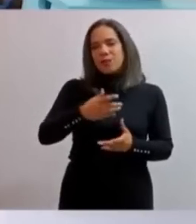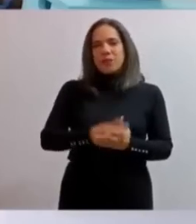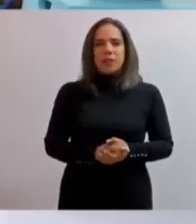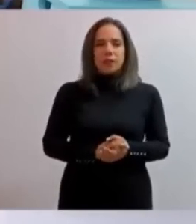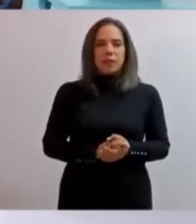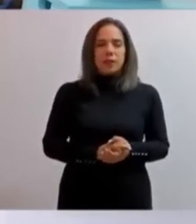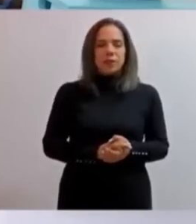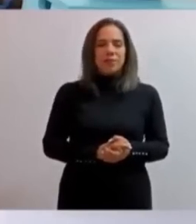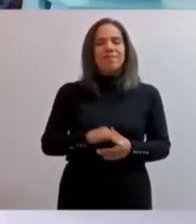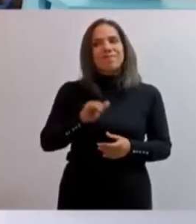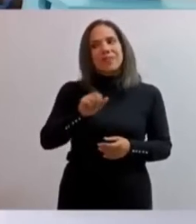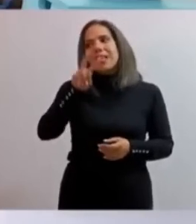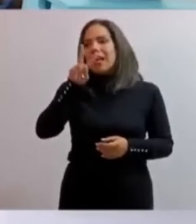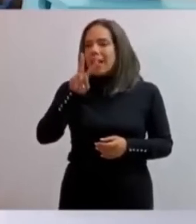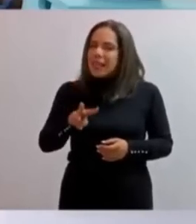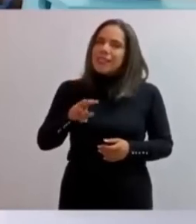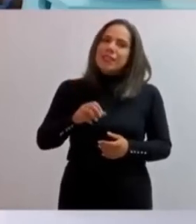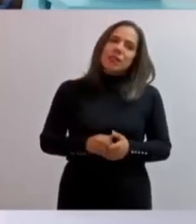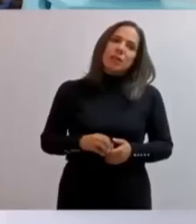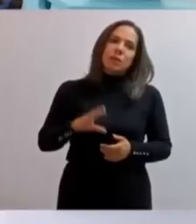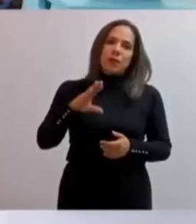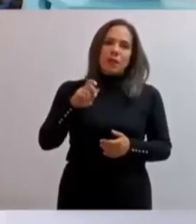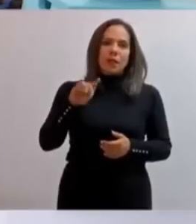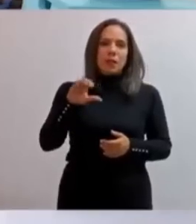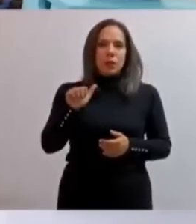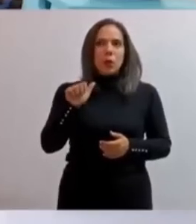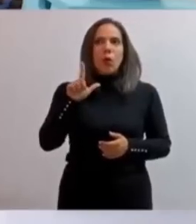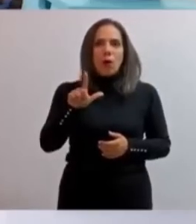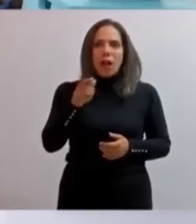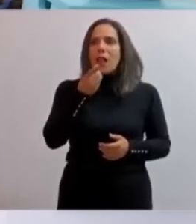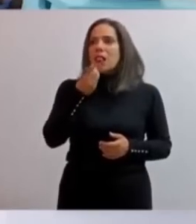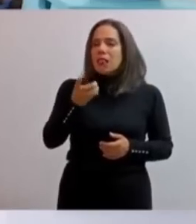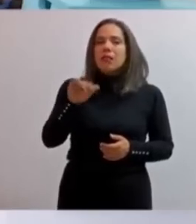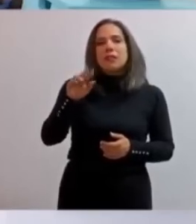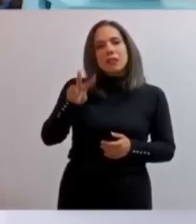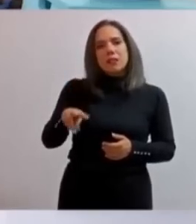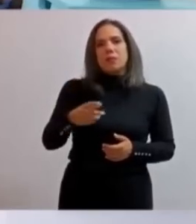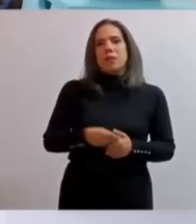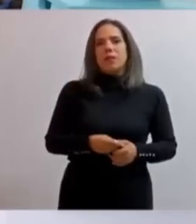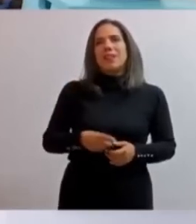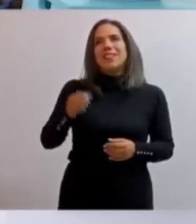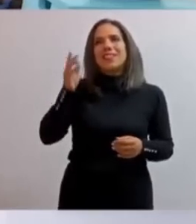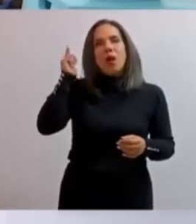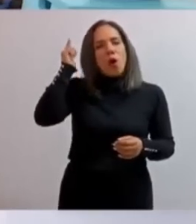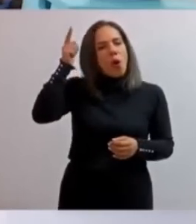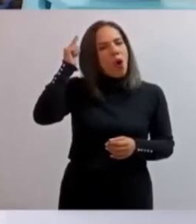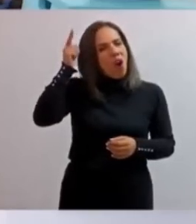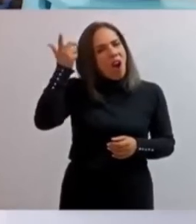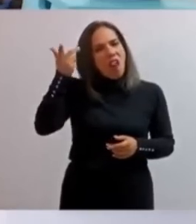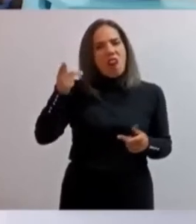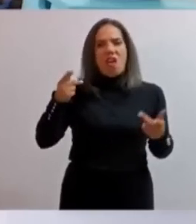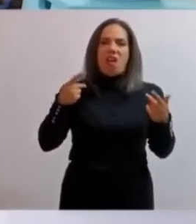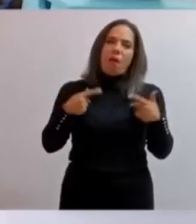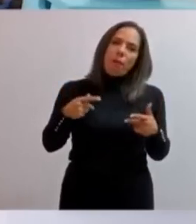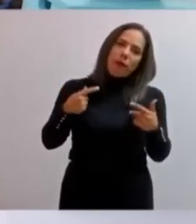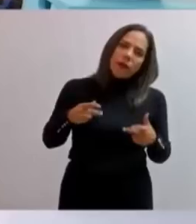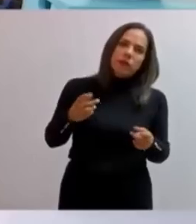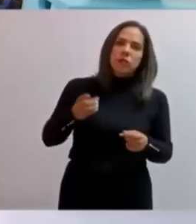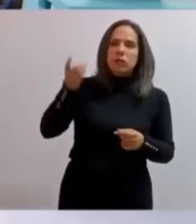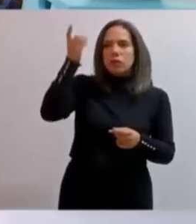Tiene toda la razón. O sea, ojalá quienes ocupan puestos directivos de conducción del